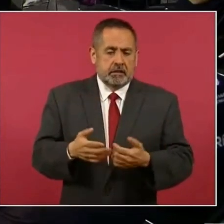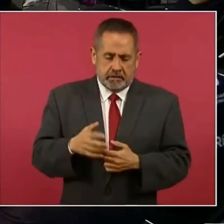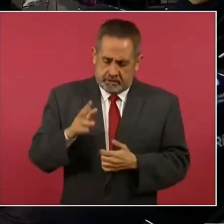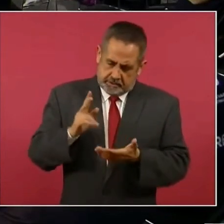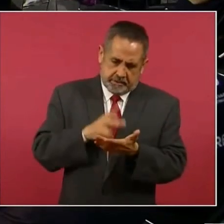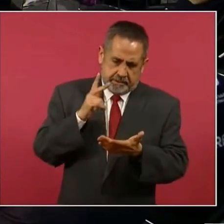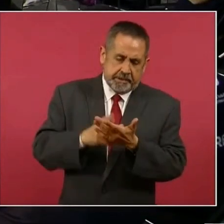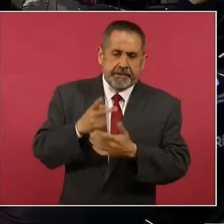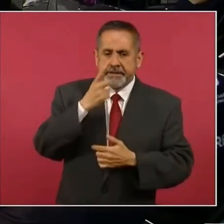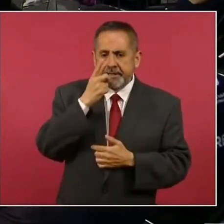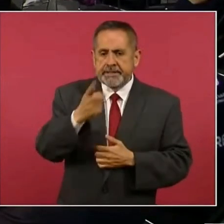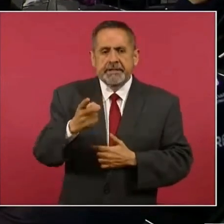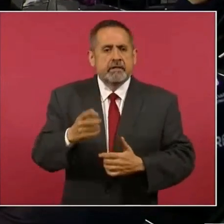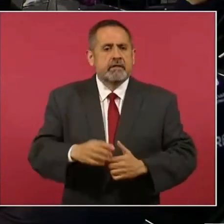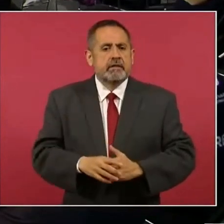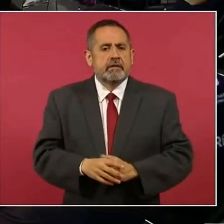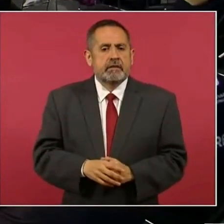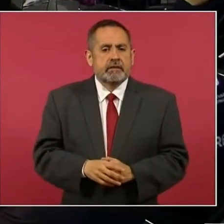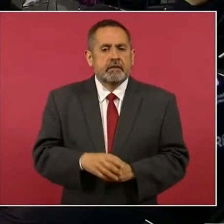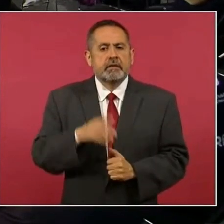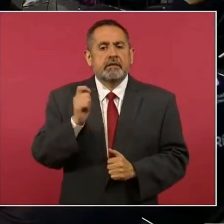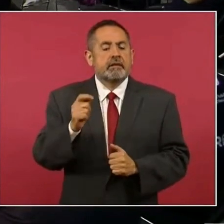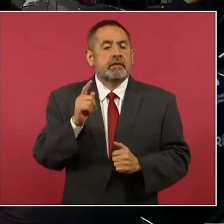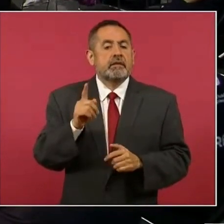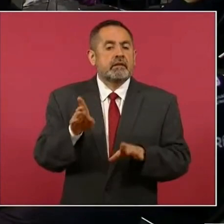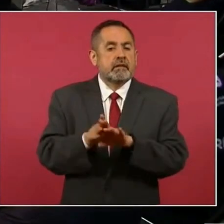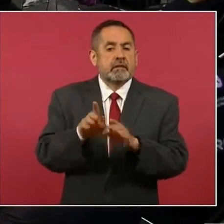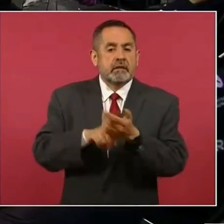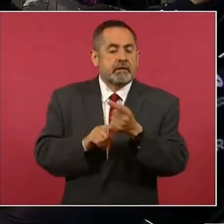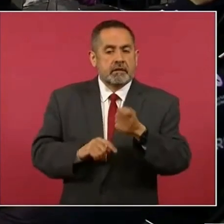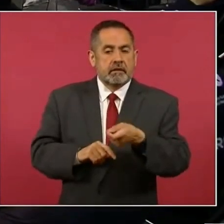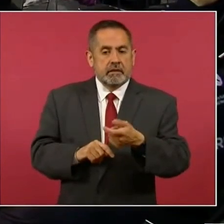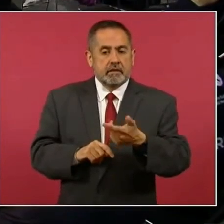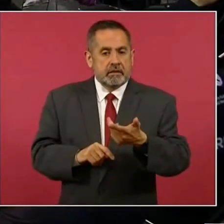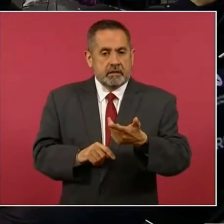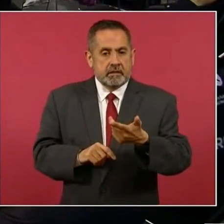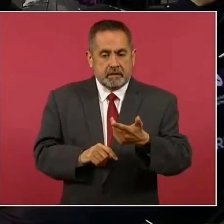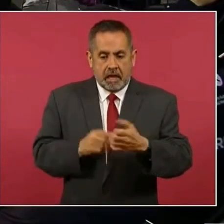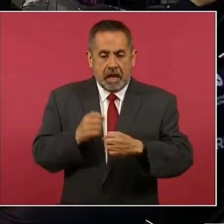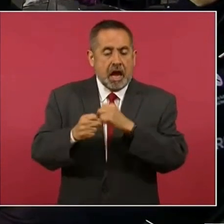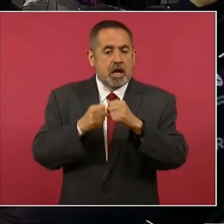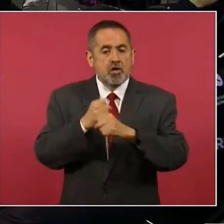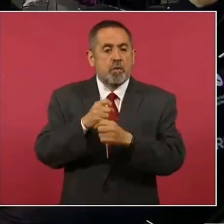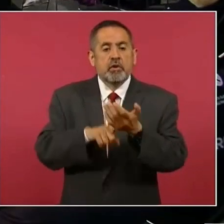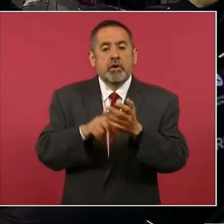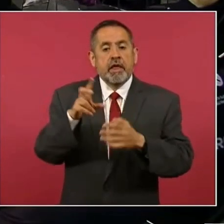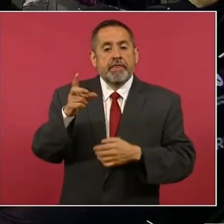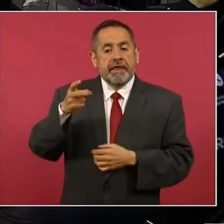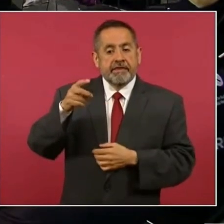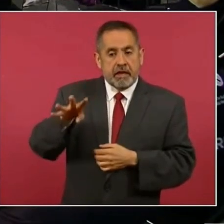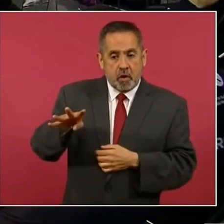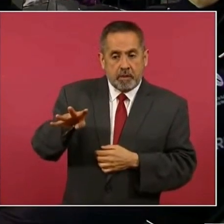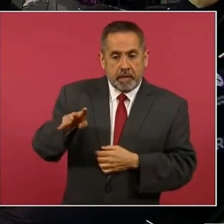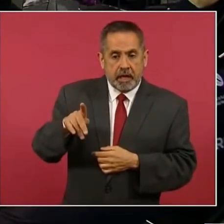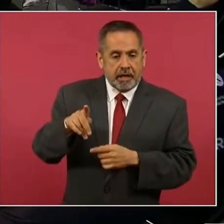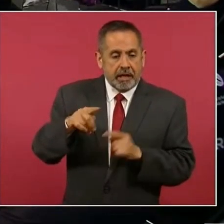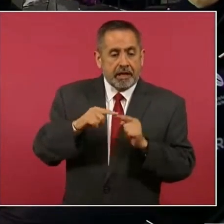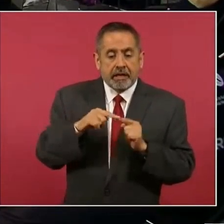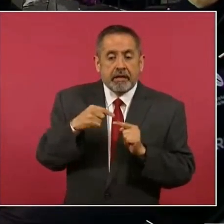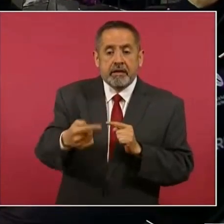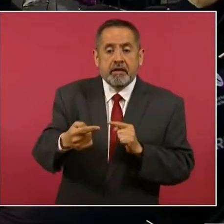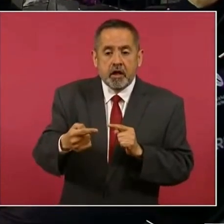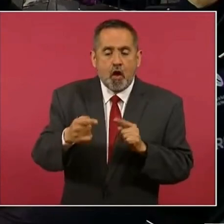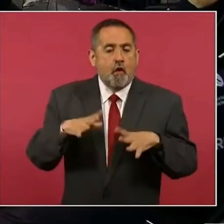dicho que el año del 39, el año siguiente, se fundó el PAN,